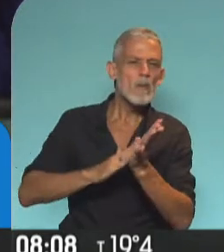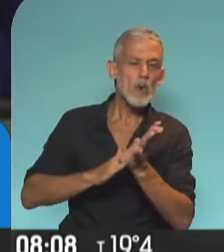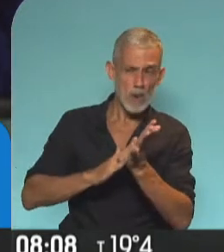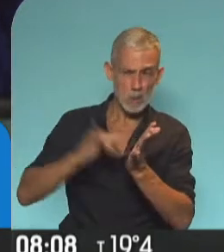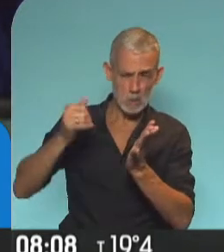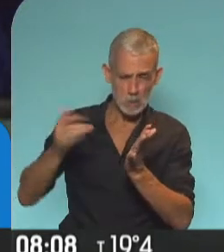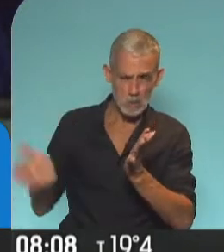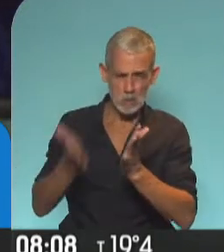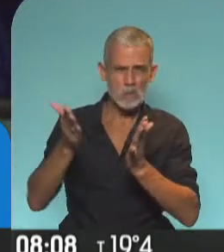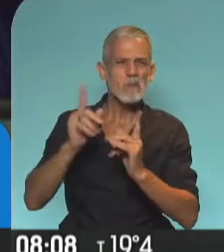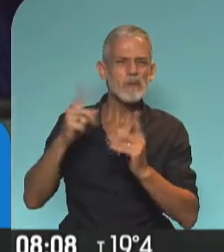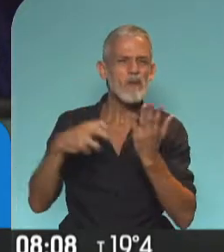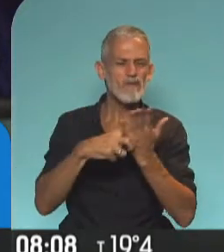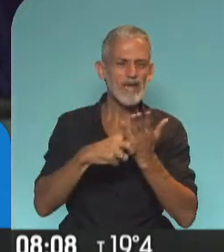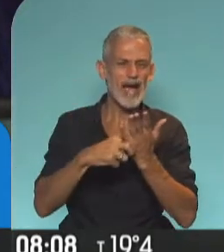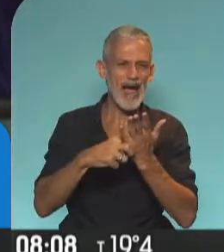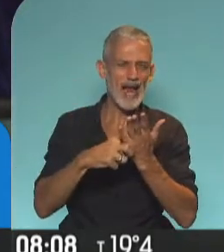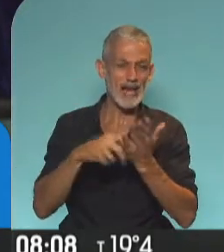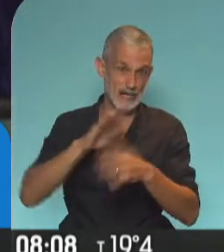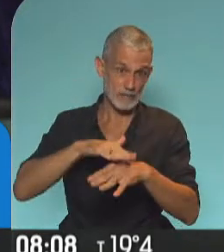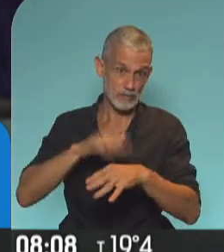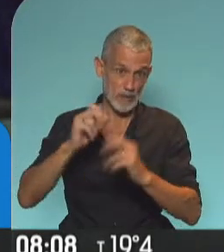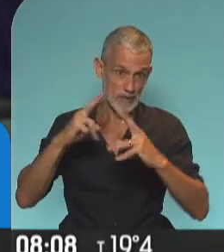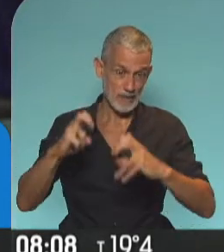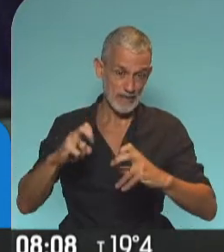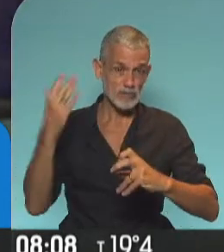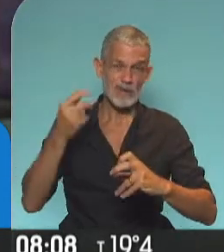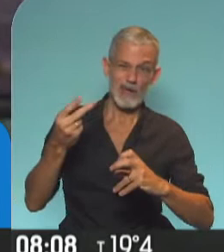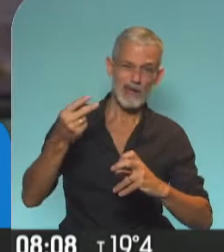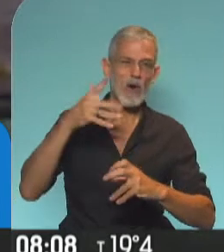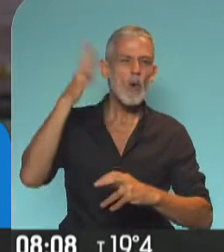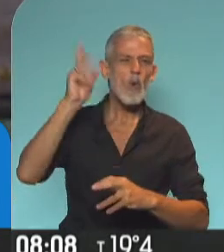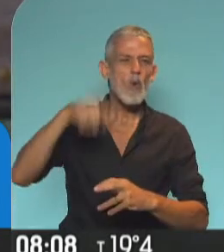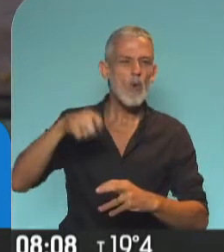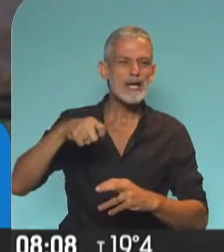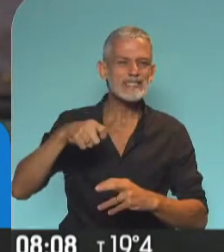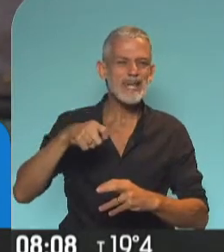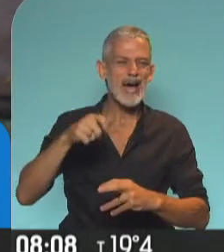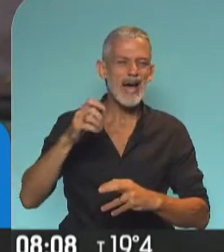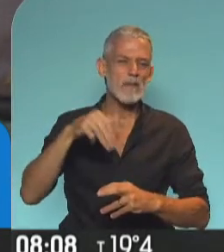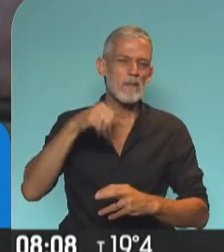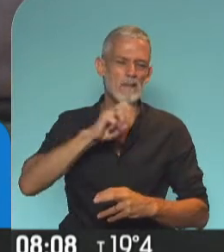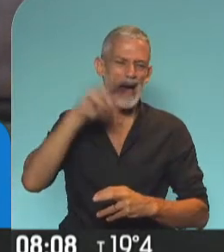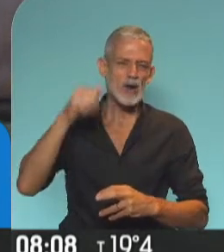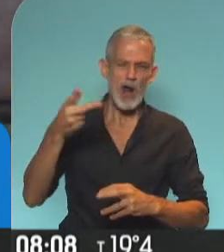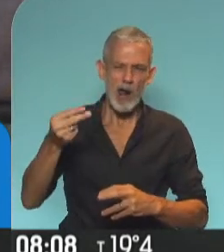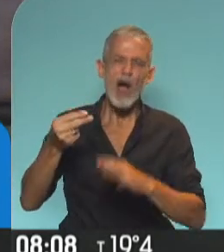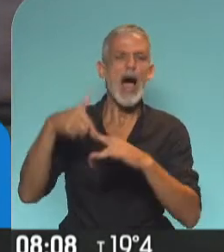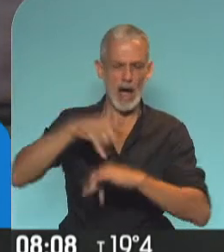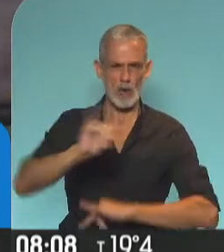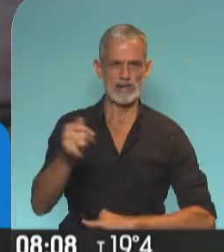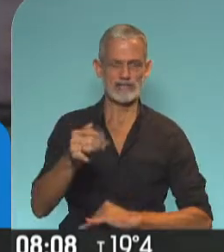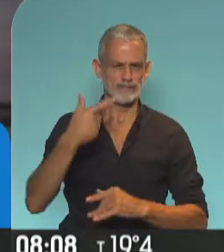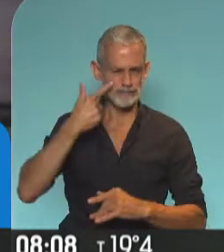habían pedido los fiscales a cargo de la investigación y que la jueza Gabriela Marrón había negado. Mira, vamos a ver en